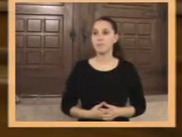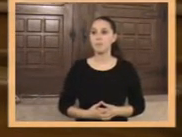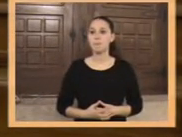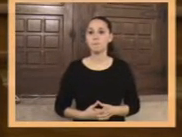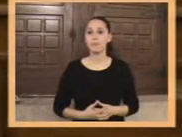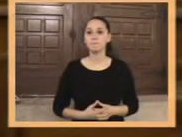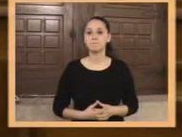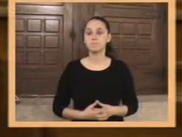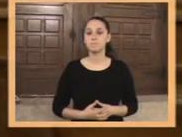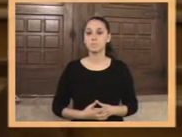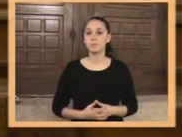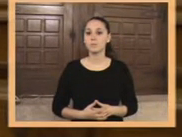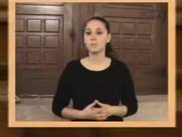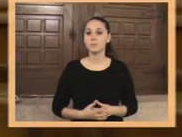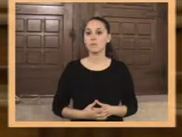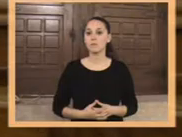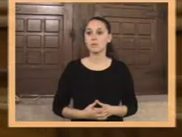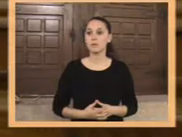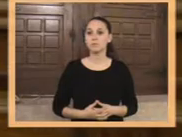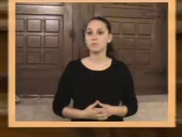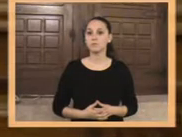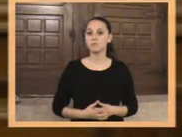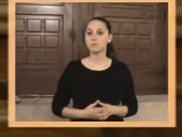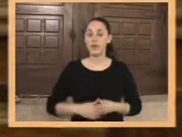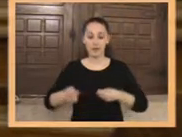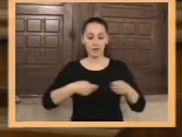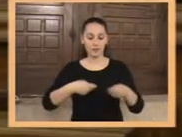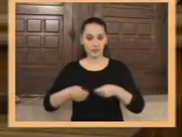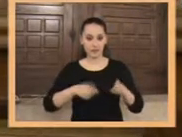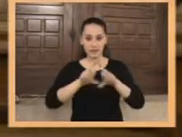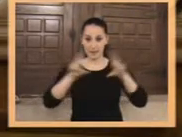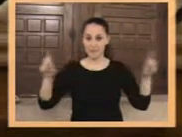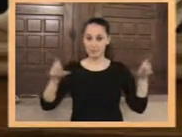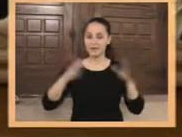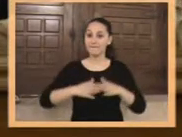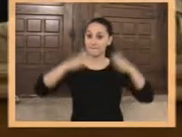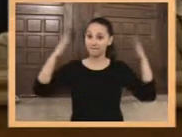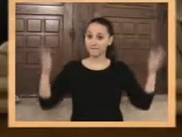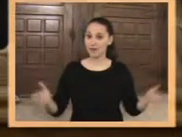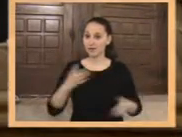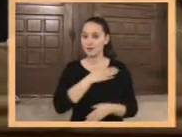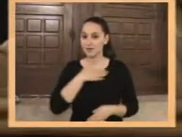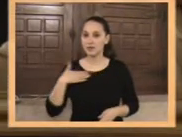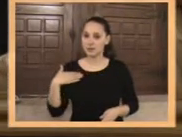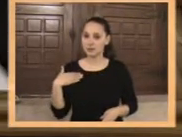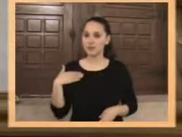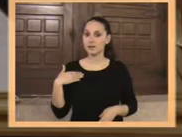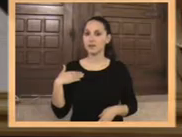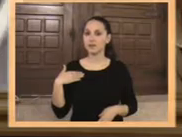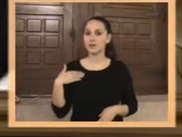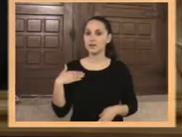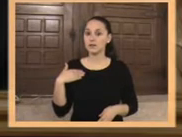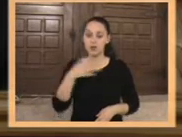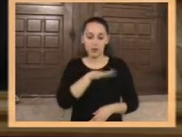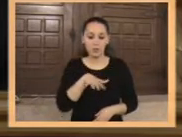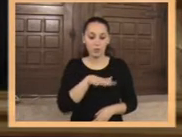instalación o a la ampliación de una empresa en la ciudad, con su consecuente beneficio, ni tampoco a la organización de dicha zona, denominada en